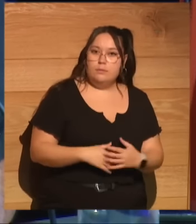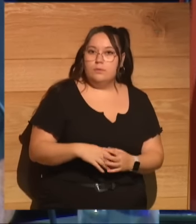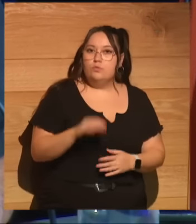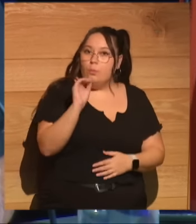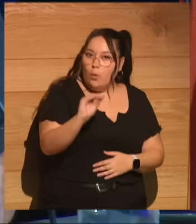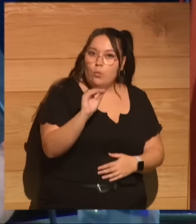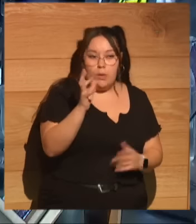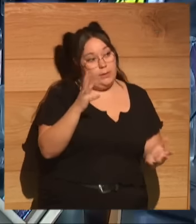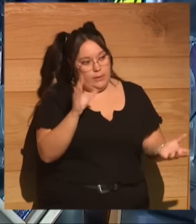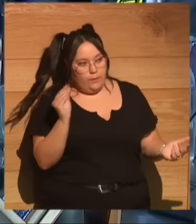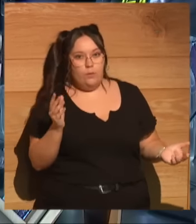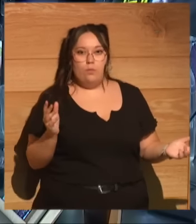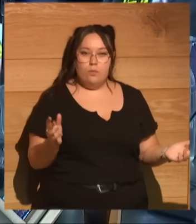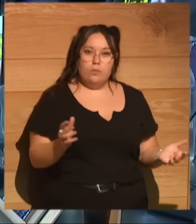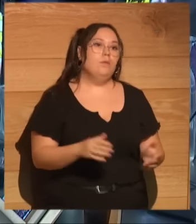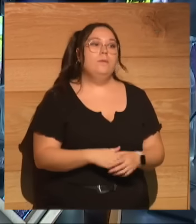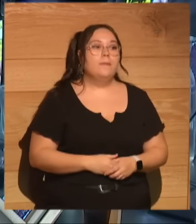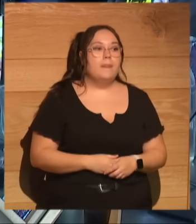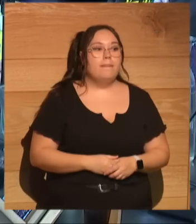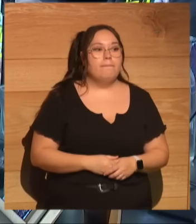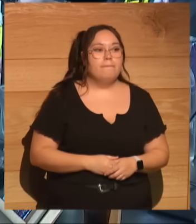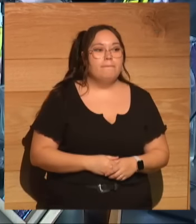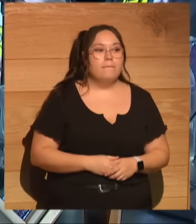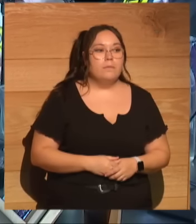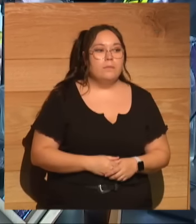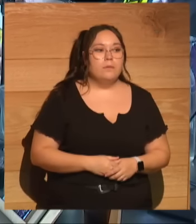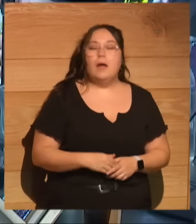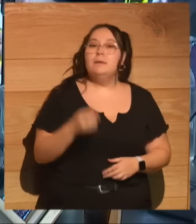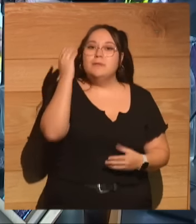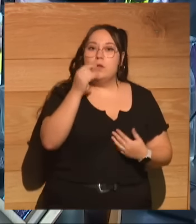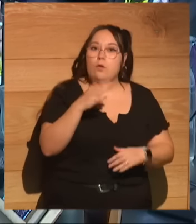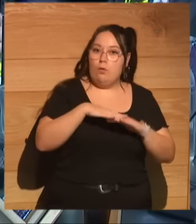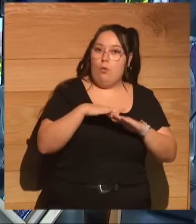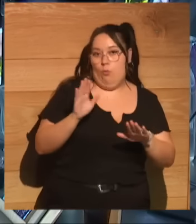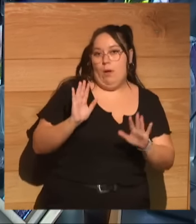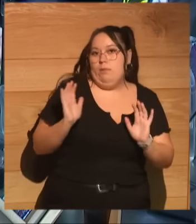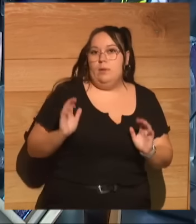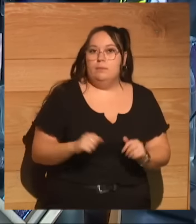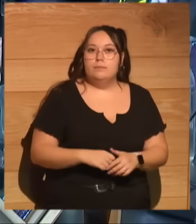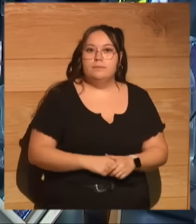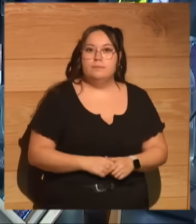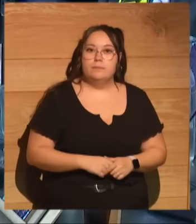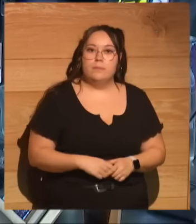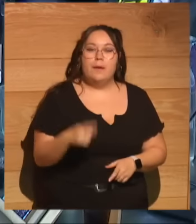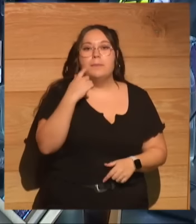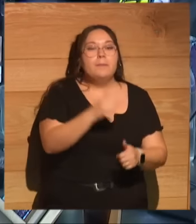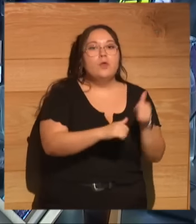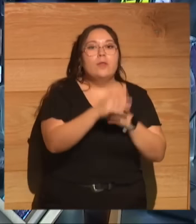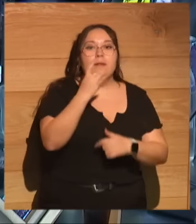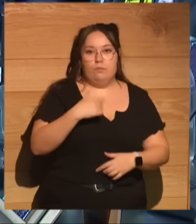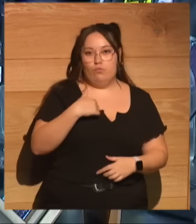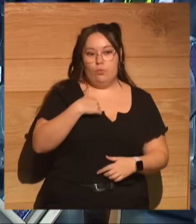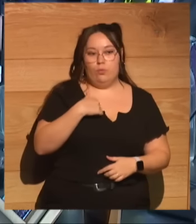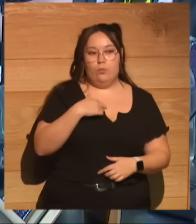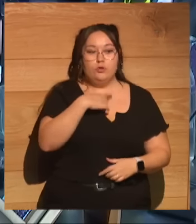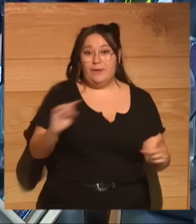preguntas, entiéndelo. No, he chocado con ello, ¿vale? Vale. Piensa de quién tuviera la culpa, ¿vale? Da igual. O sea, quién tenga la prioridad, pero era yo. Os